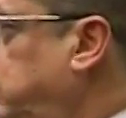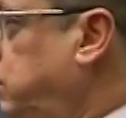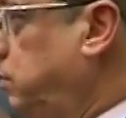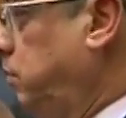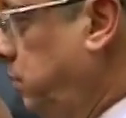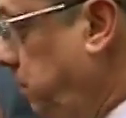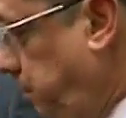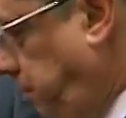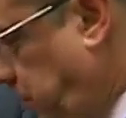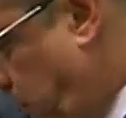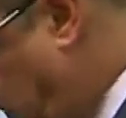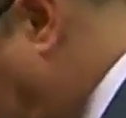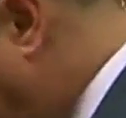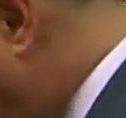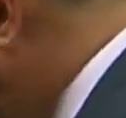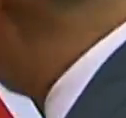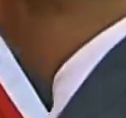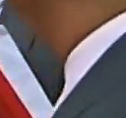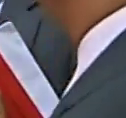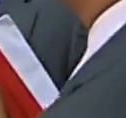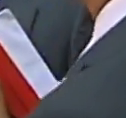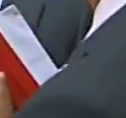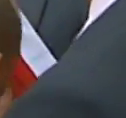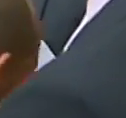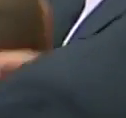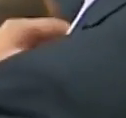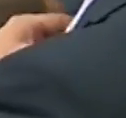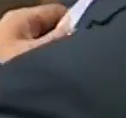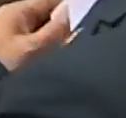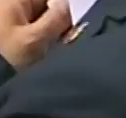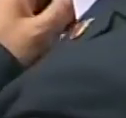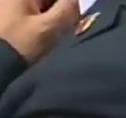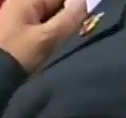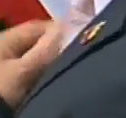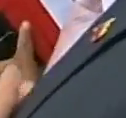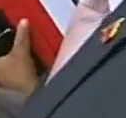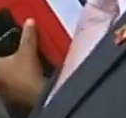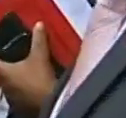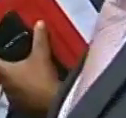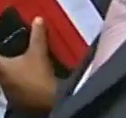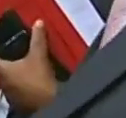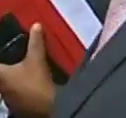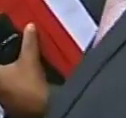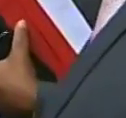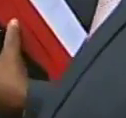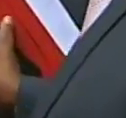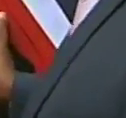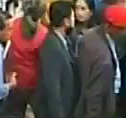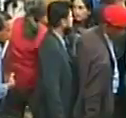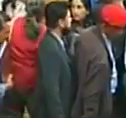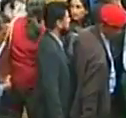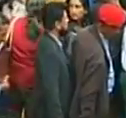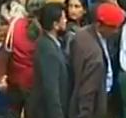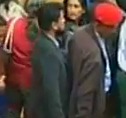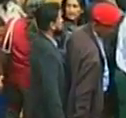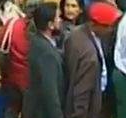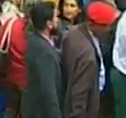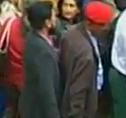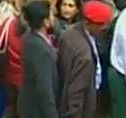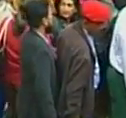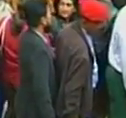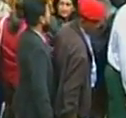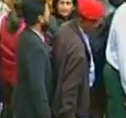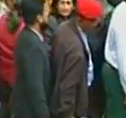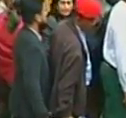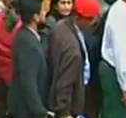derecha, enfatizó Eduardo Piñate, así como Saúl Ortega, que es una oportunidad que nos da la derecha internacional de demostrar que